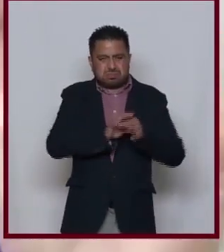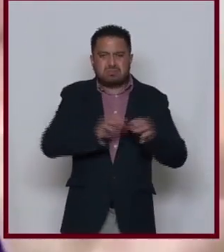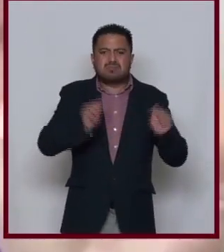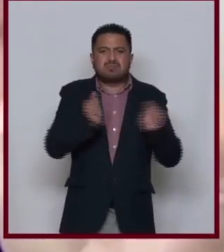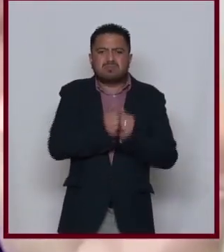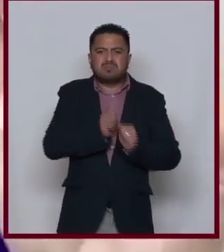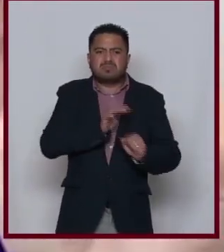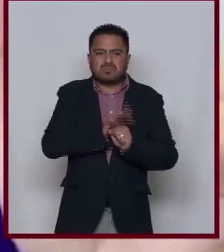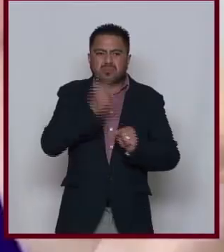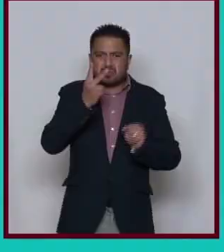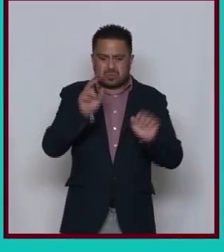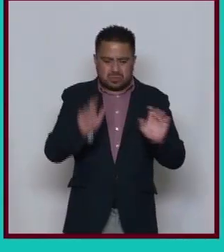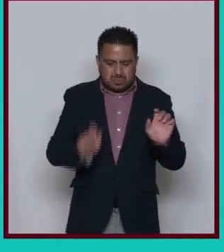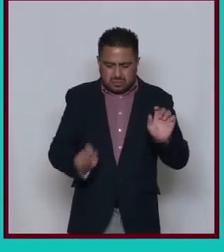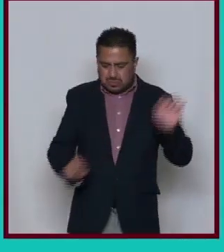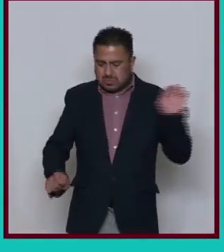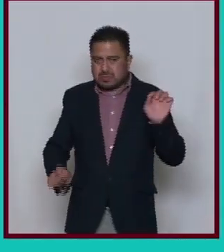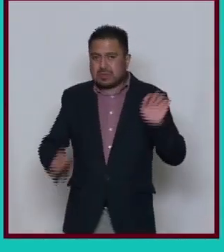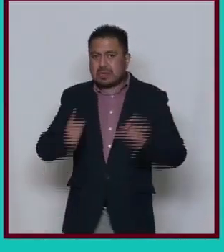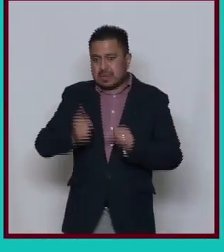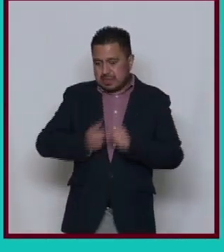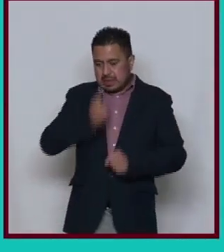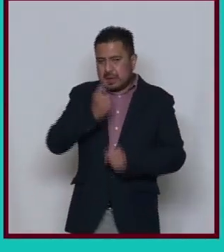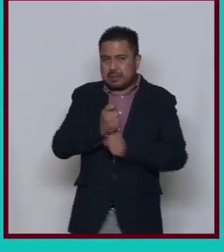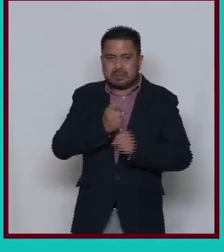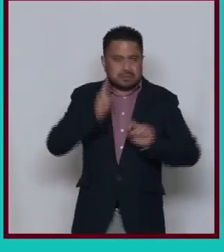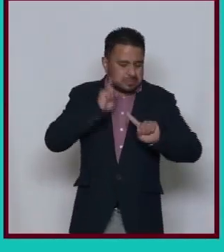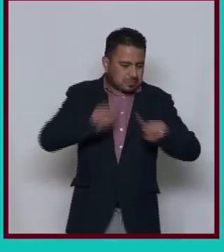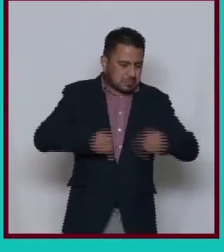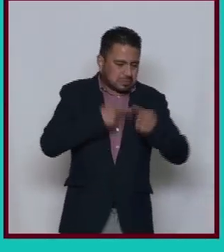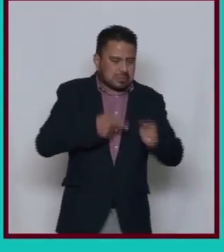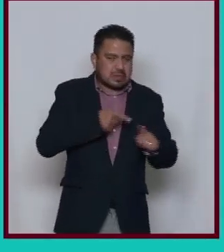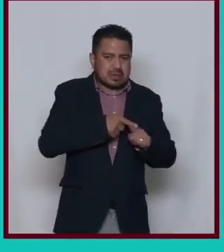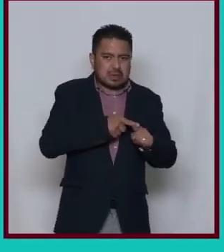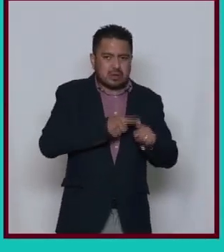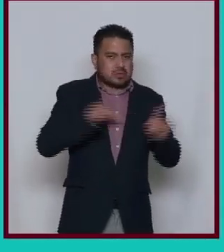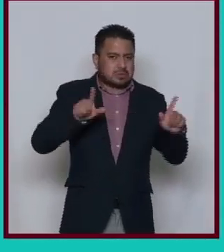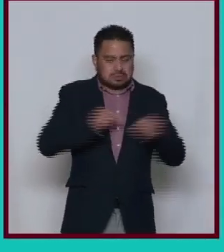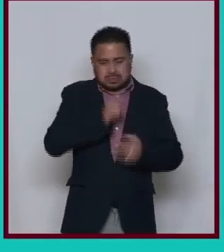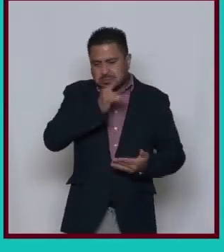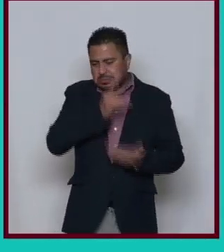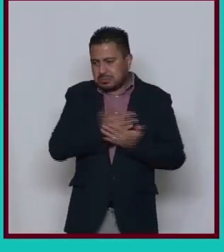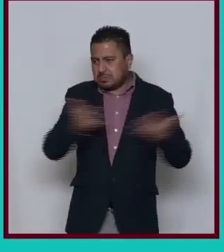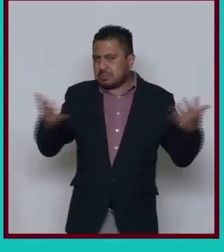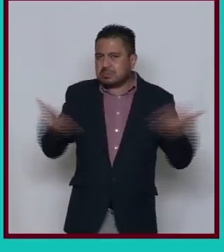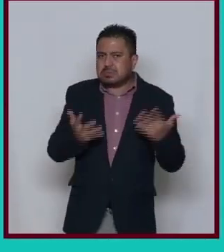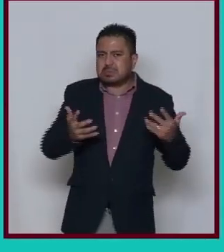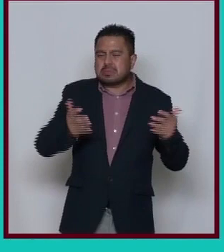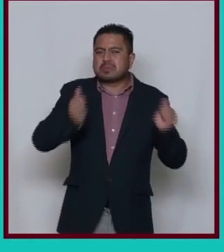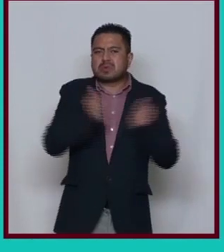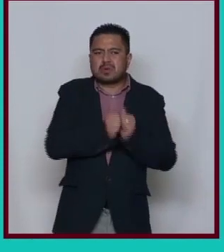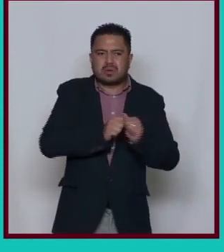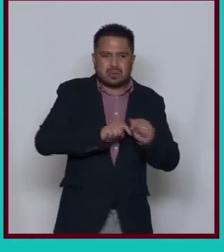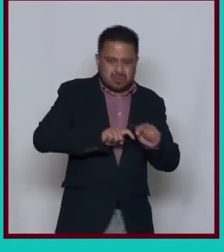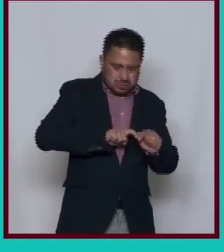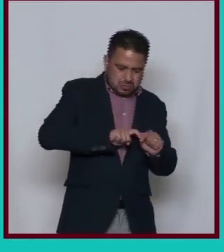en ambos extremos. Entonces, el primer armónico es cuando la onda nada más hace una curvita, ¿no? El